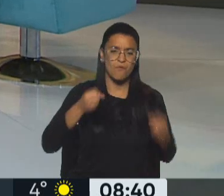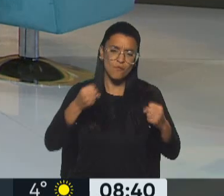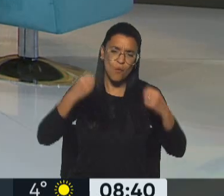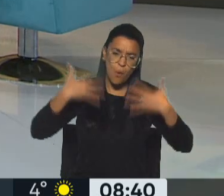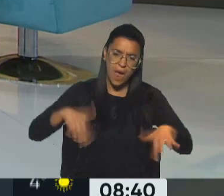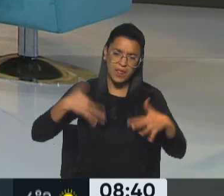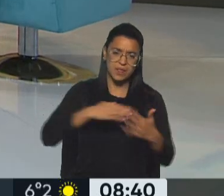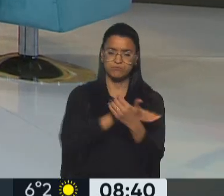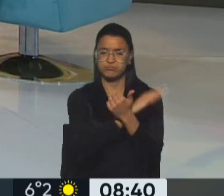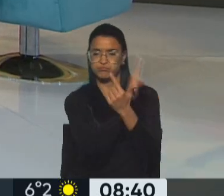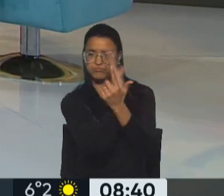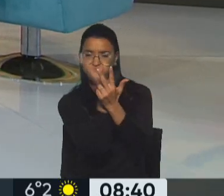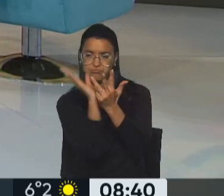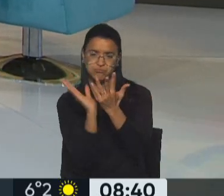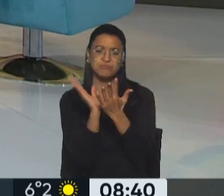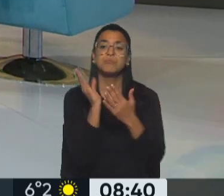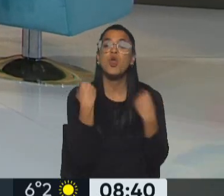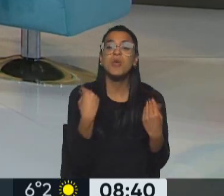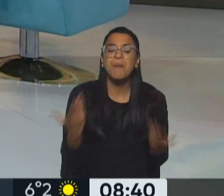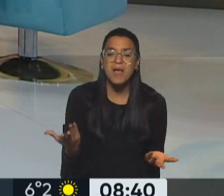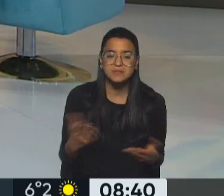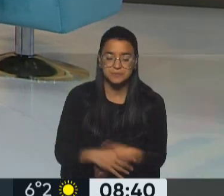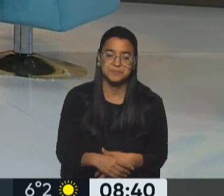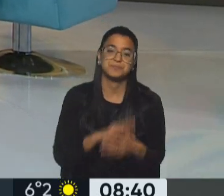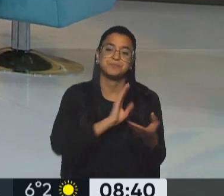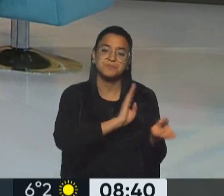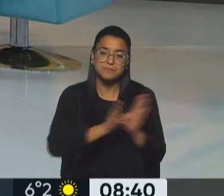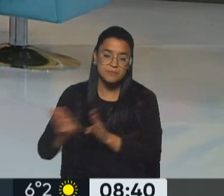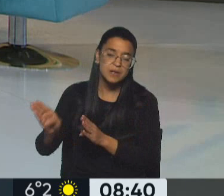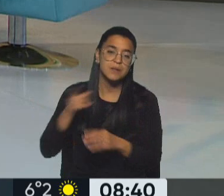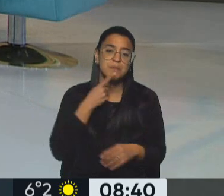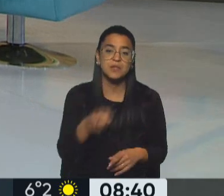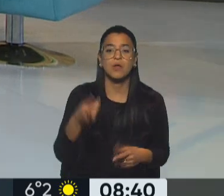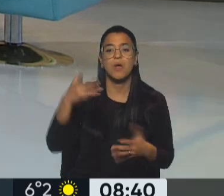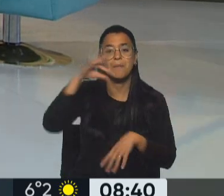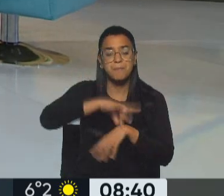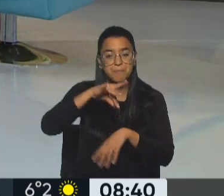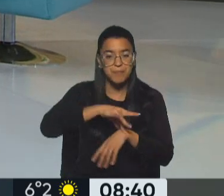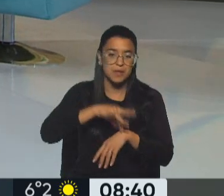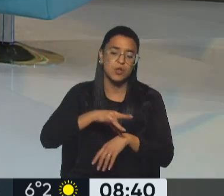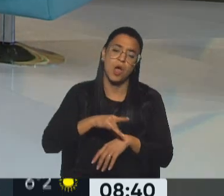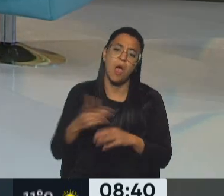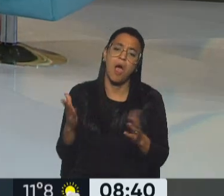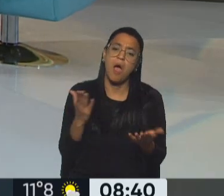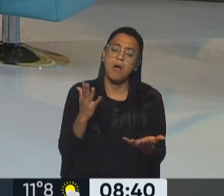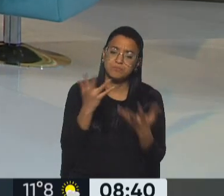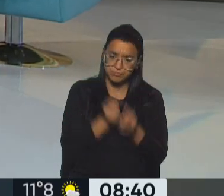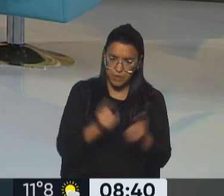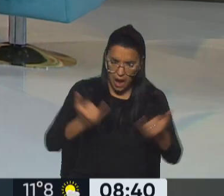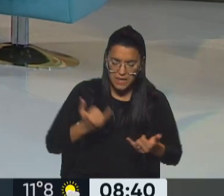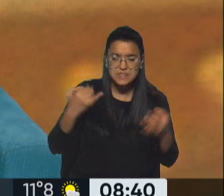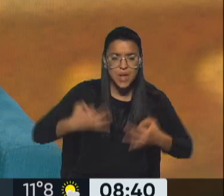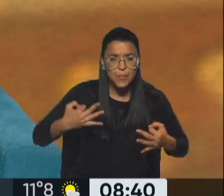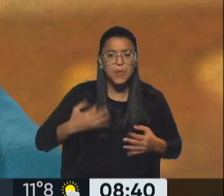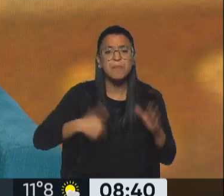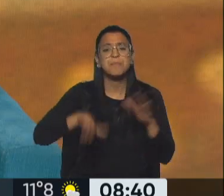amplio espectro. ¿Y qué pasa? El tratamiento empírico en la práctica médica está avalado, está bien, sobre